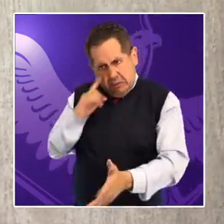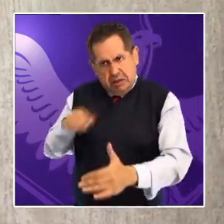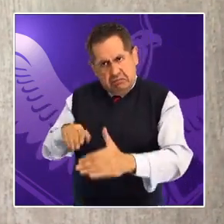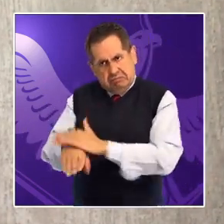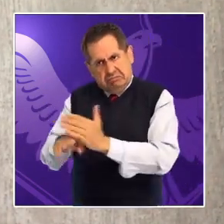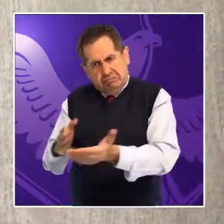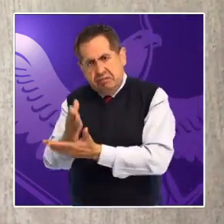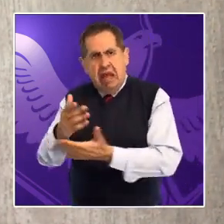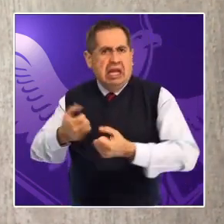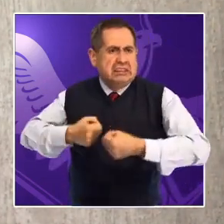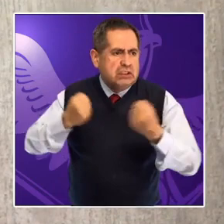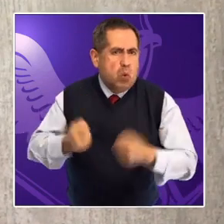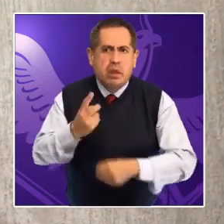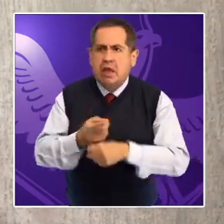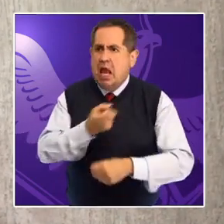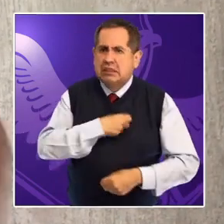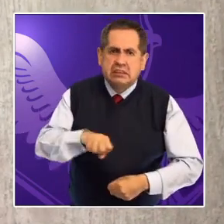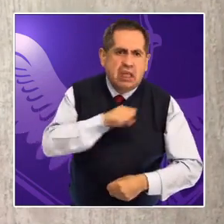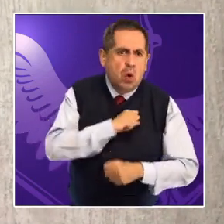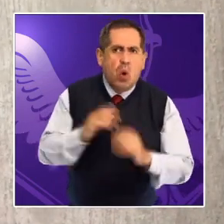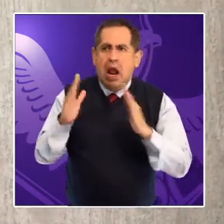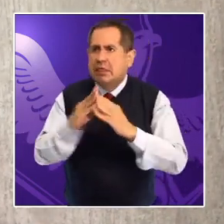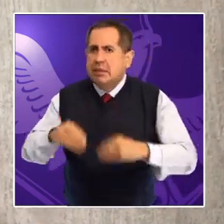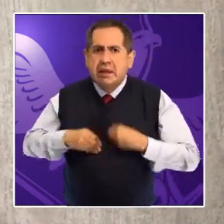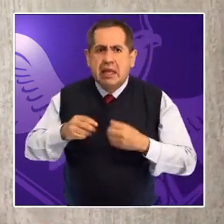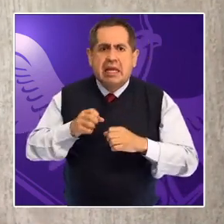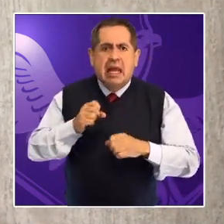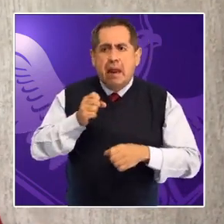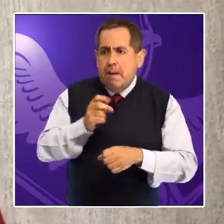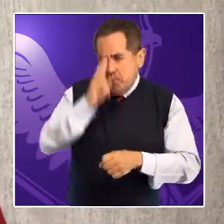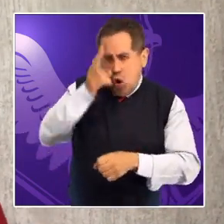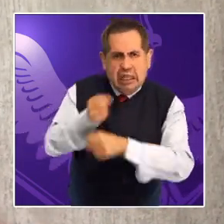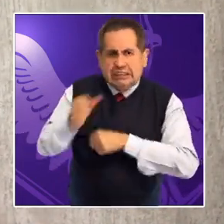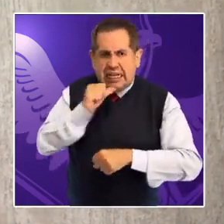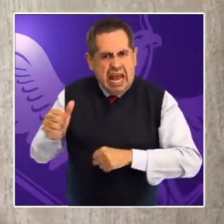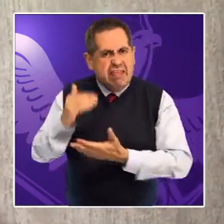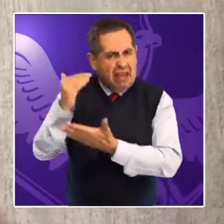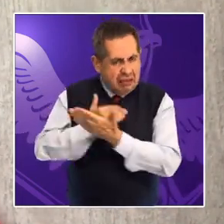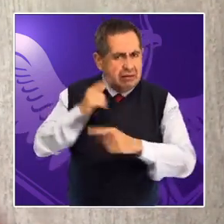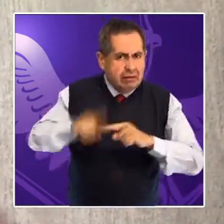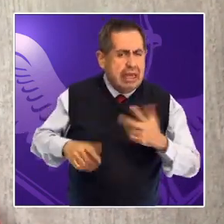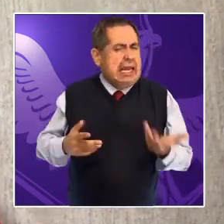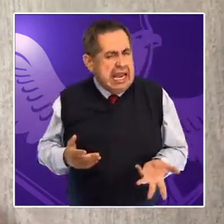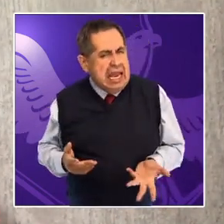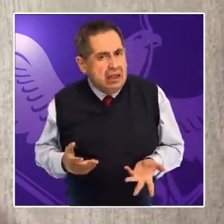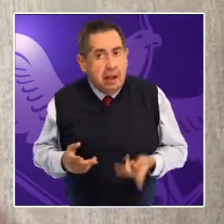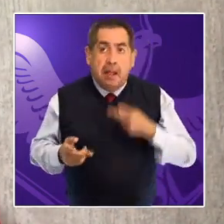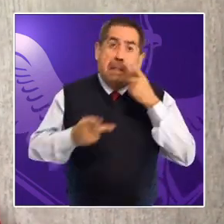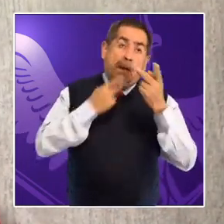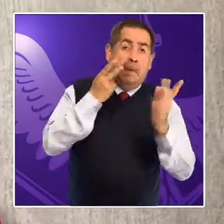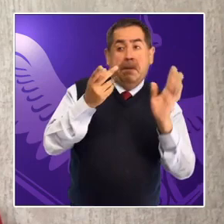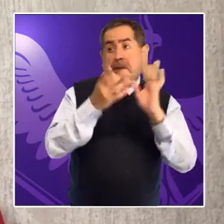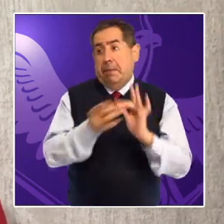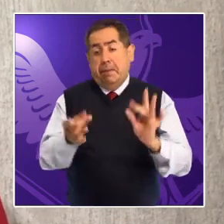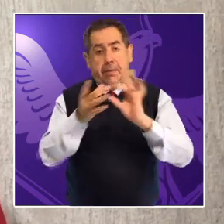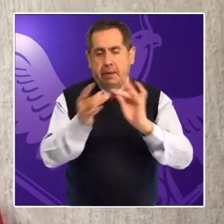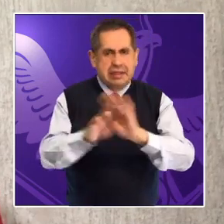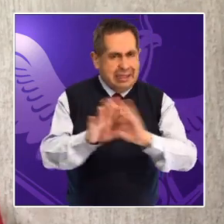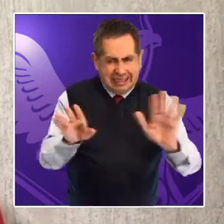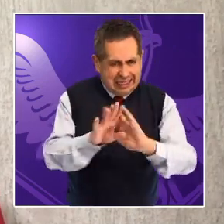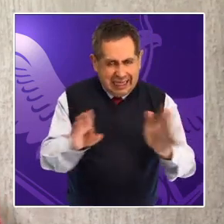acceda a la seguridad, a la salud, a vivir sin violencia? ¿Cómo sí? Y dejarnos de discursos que pues muchas veces